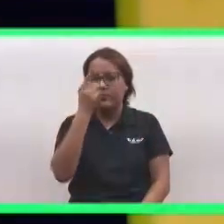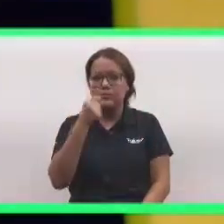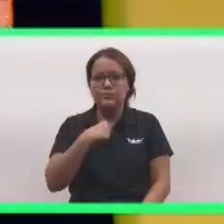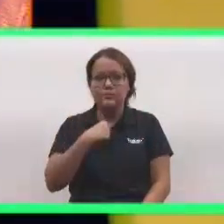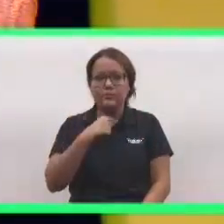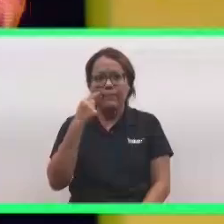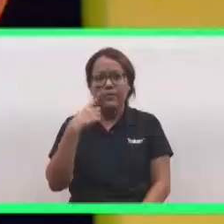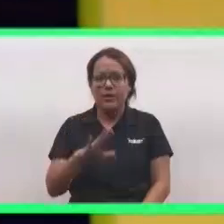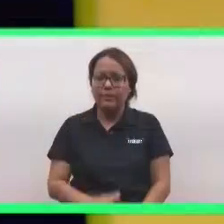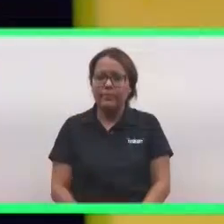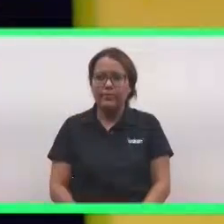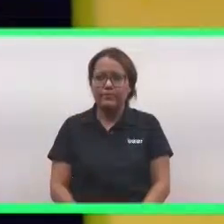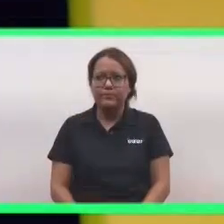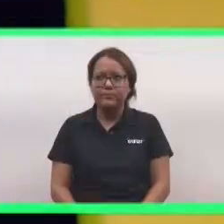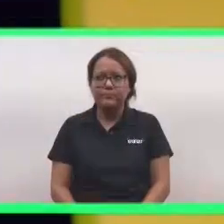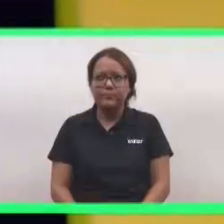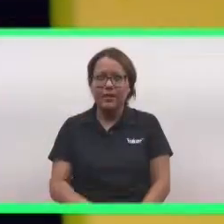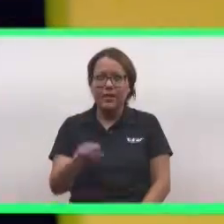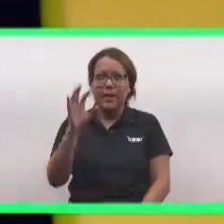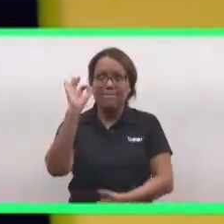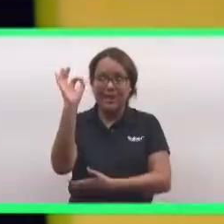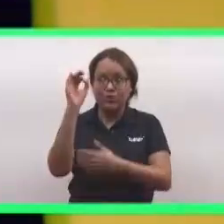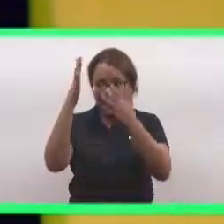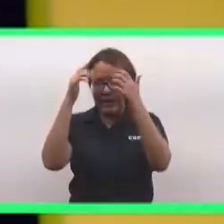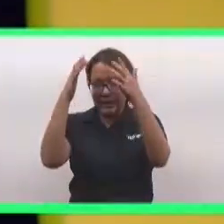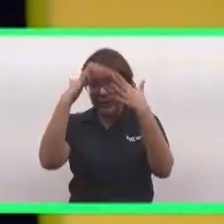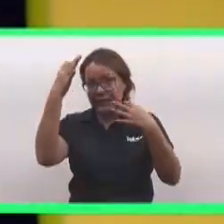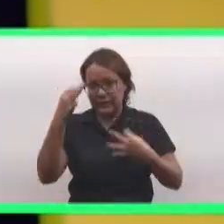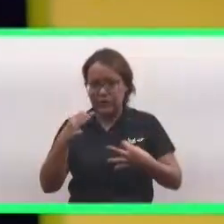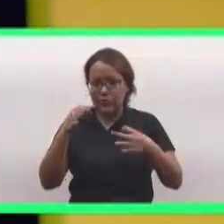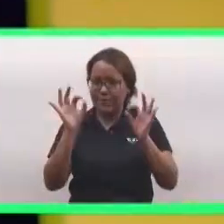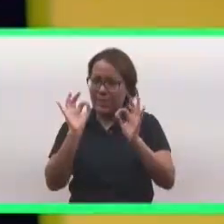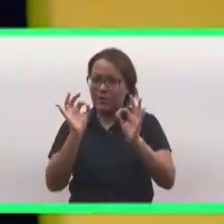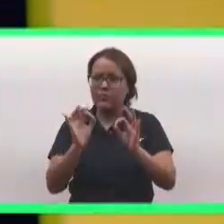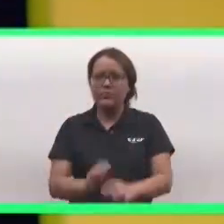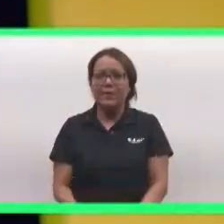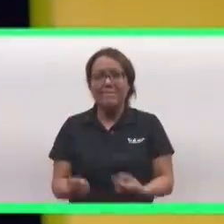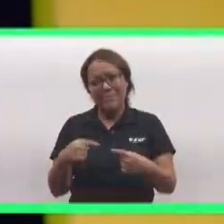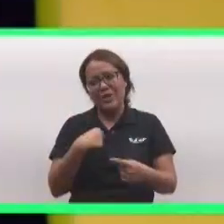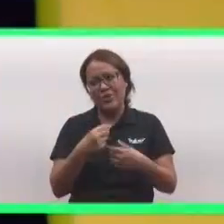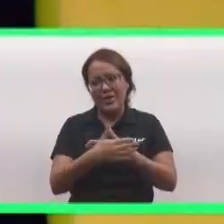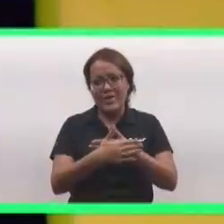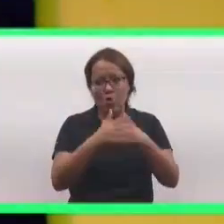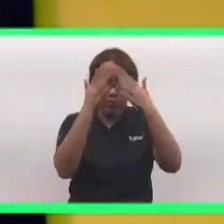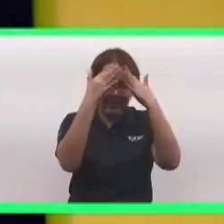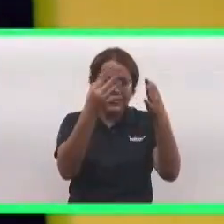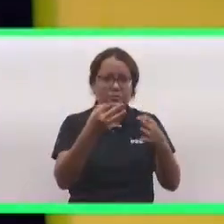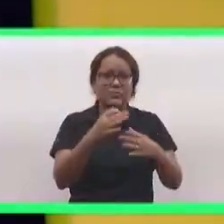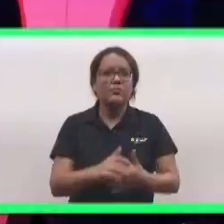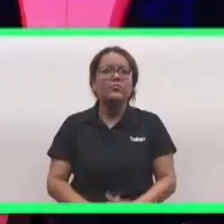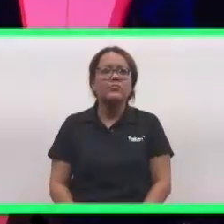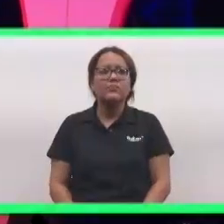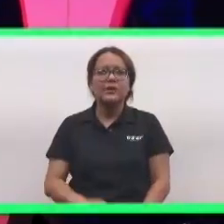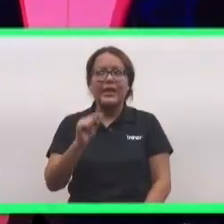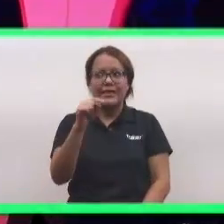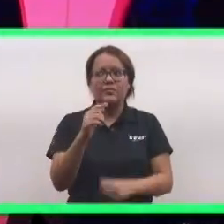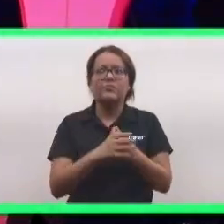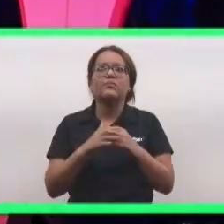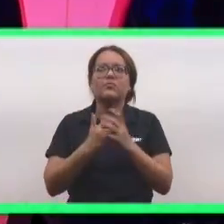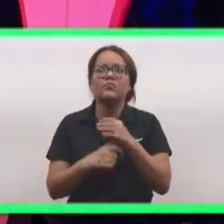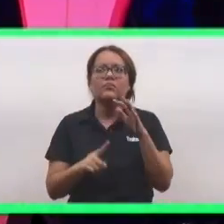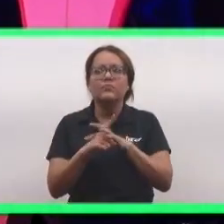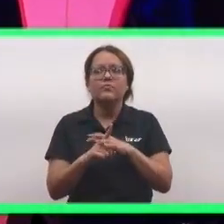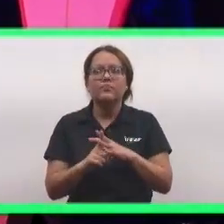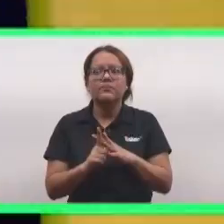actuado como pastor y no como hijo, me hubiese dicho mejor, mucho mejor. Pero actué como hijo, no como pastor. Ese fue el problema.